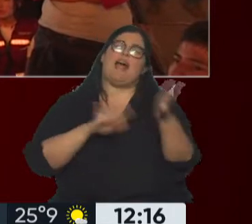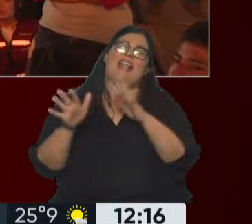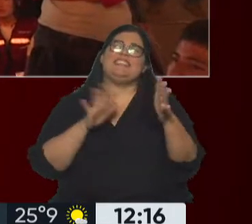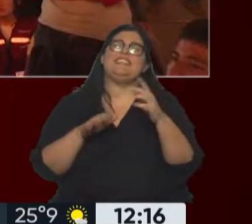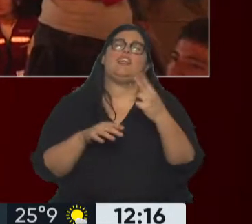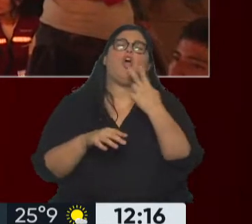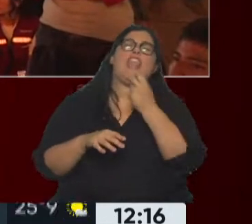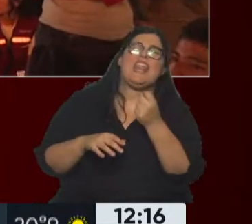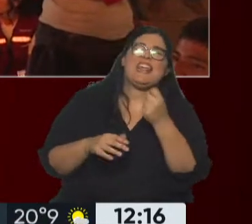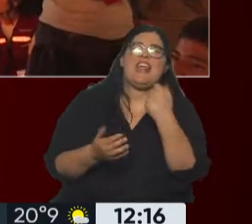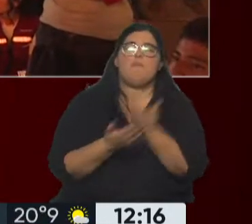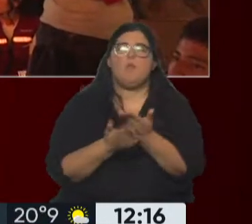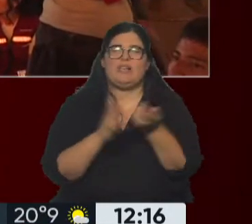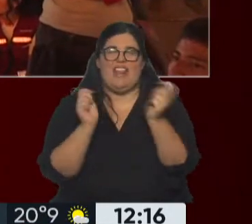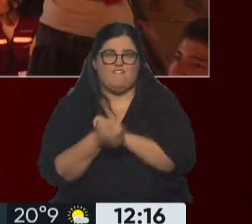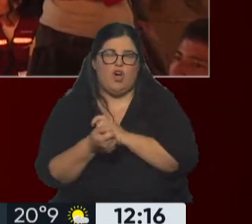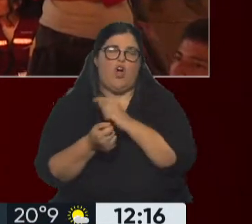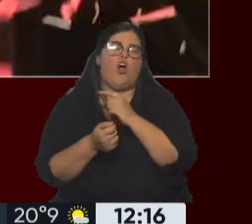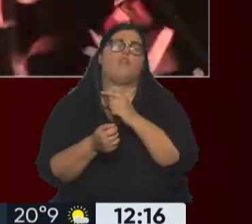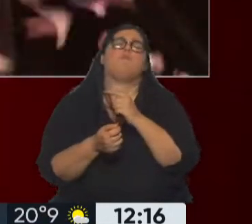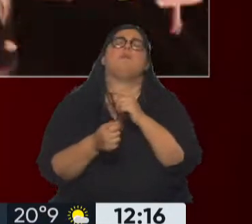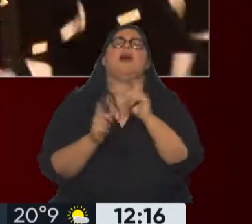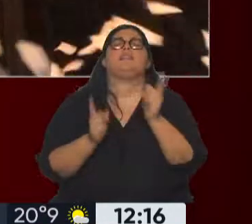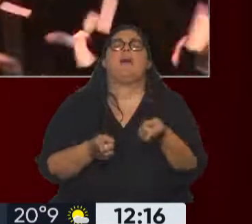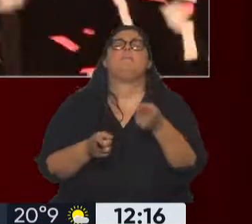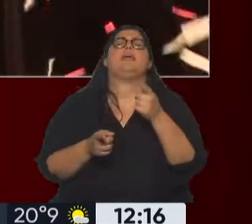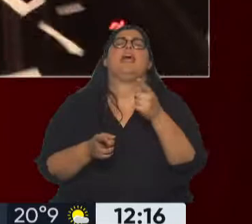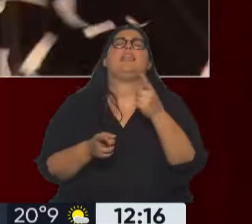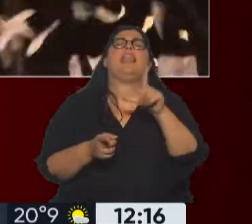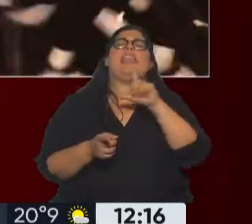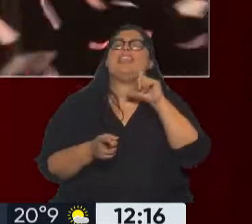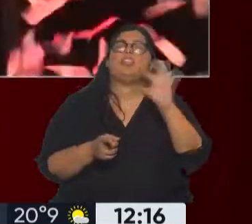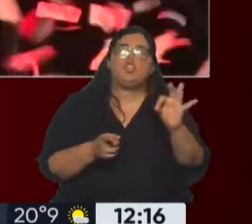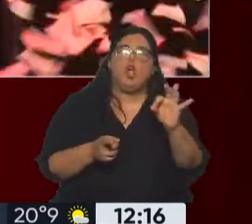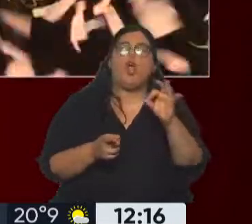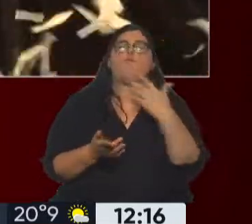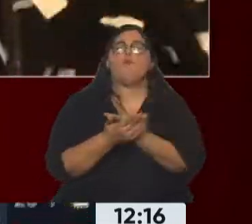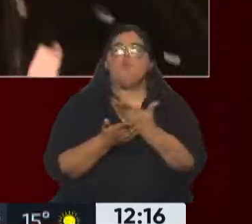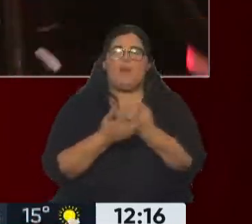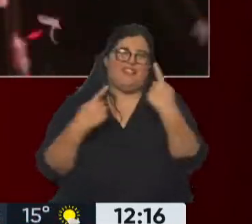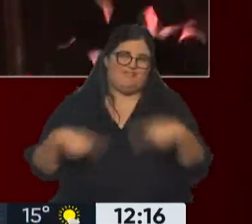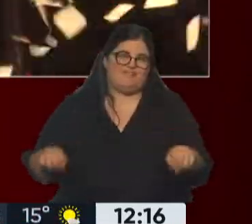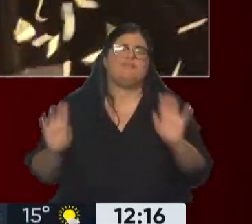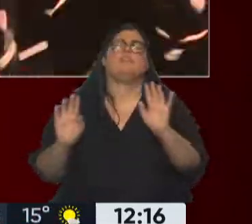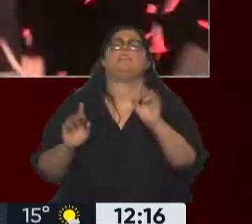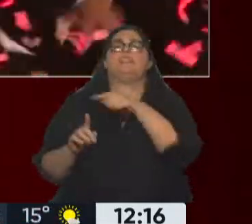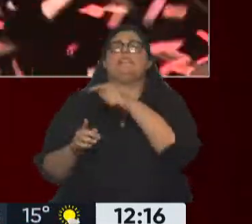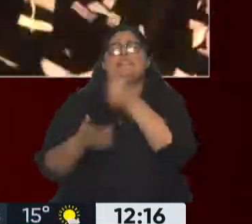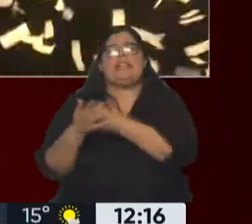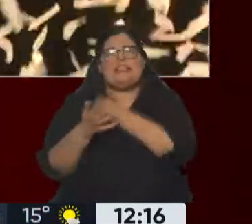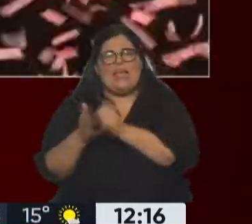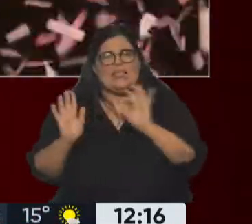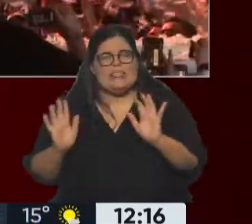medidas energéticas e incluso después lo que anunció AMLO con respecto al litio. Es decir, que se espera que igual intente avanzar ya